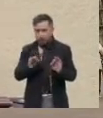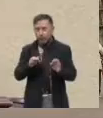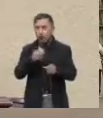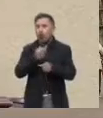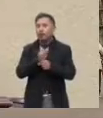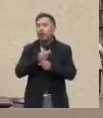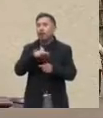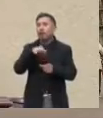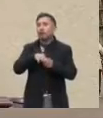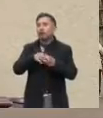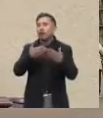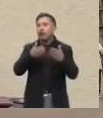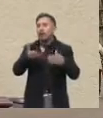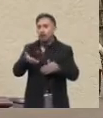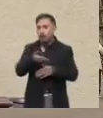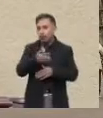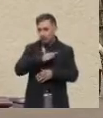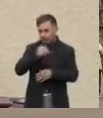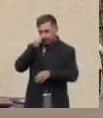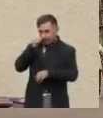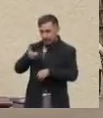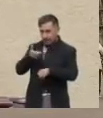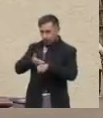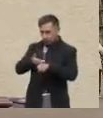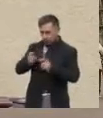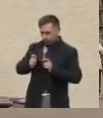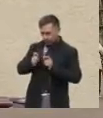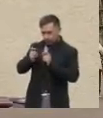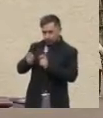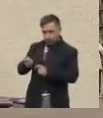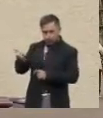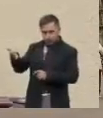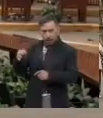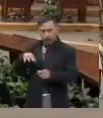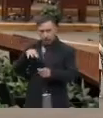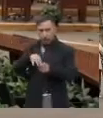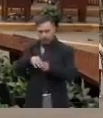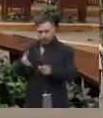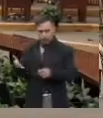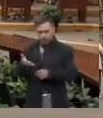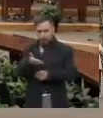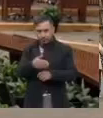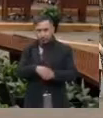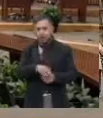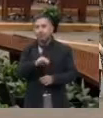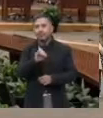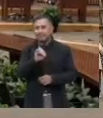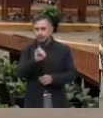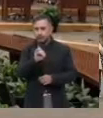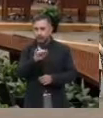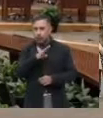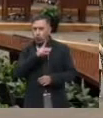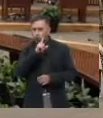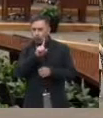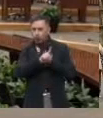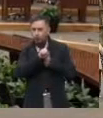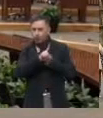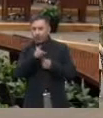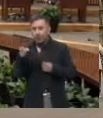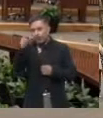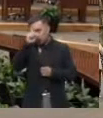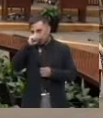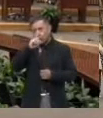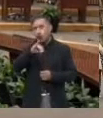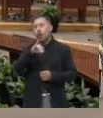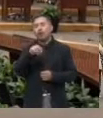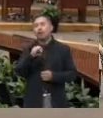este proyecto. O a ver, secretario, pero secretario, le doy la palabra para que ordene la votación. Sí, creo que hay un inconveniente, porque el consejero José